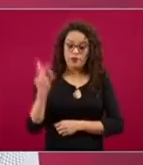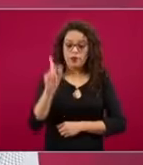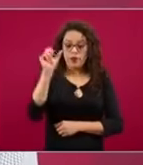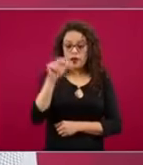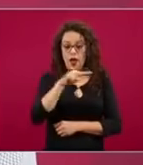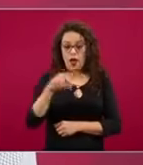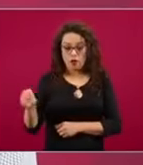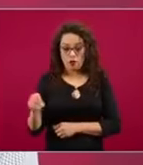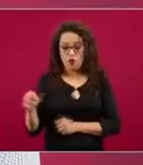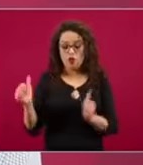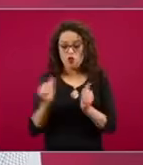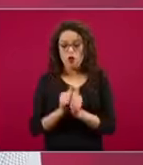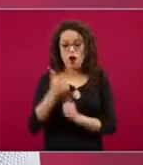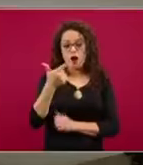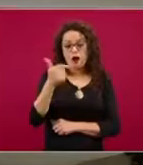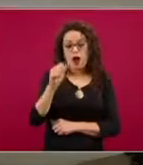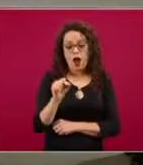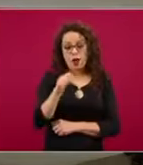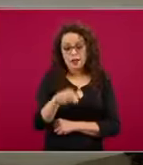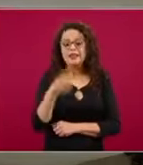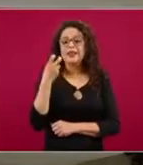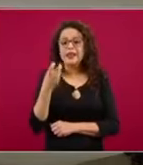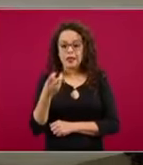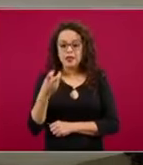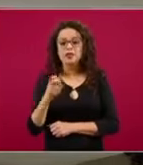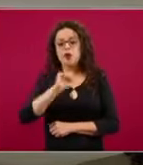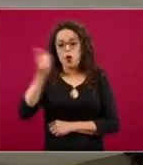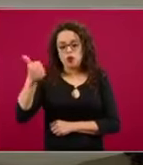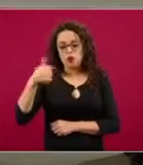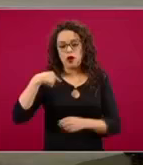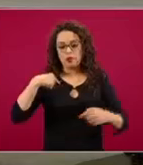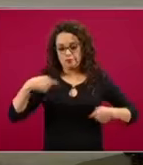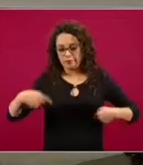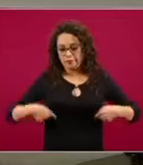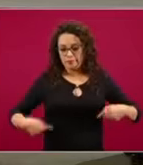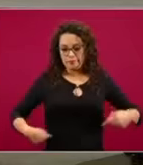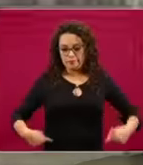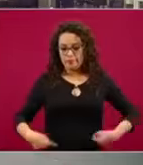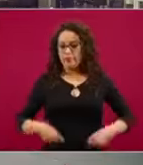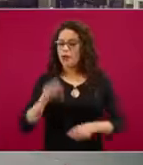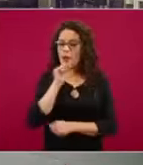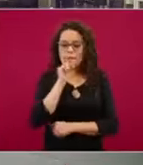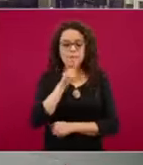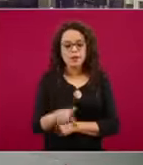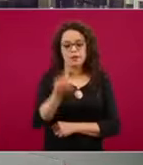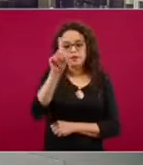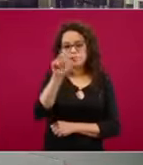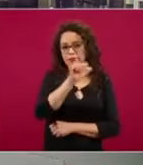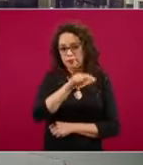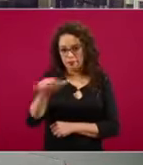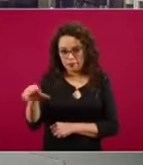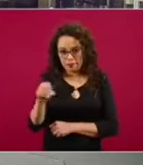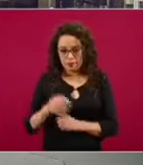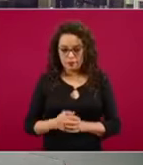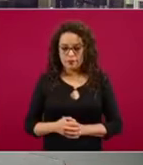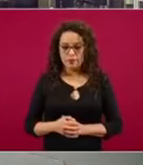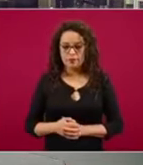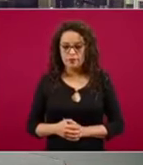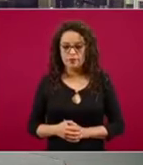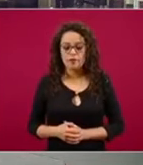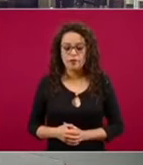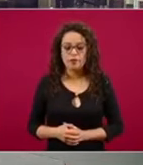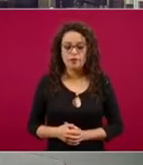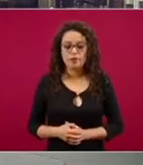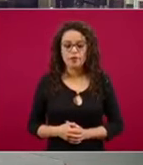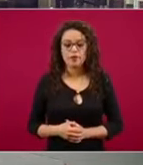del intercambio gaseoso, pues bueno, termina atacando otros órganos. Pero finalmente todas estas acciones y poder tener